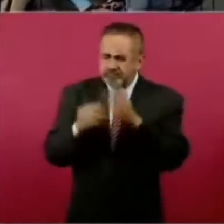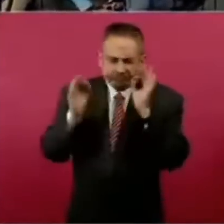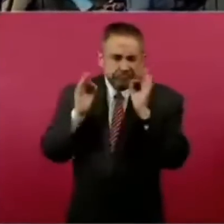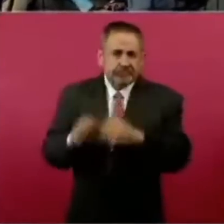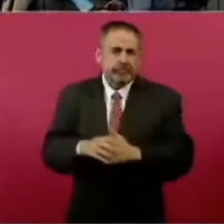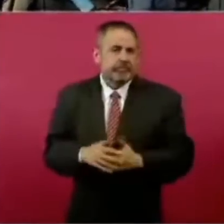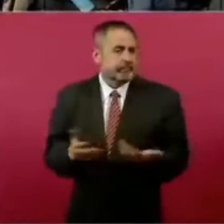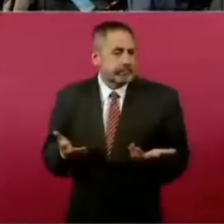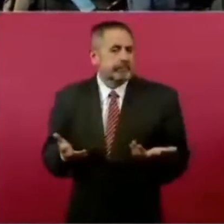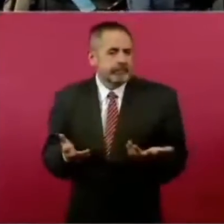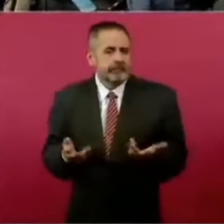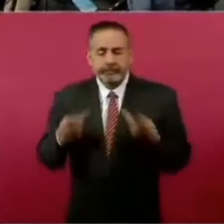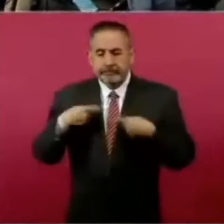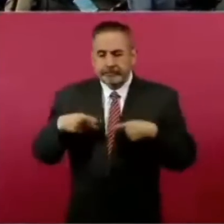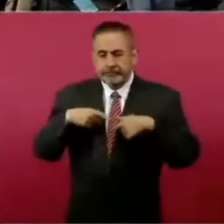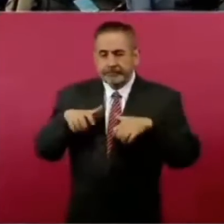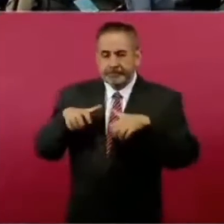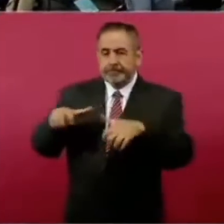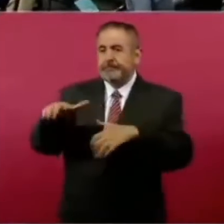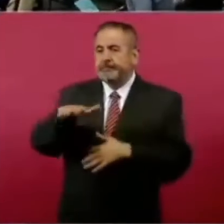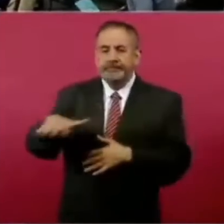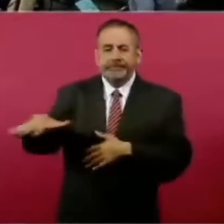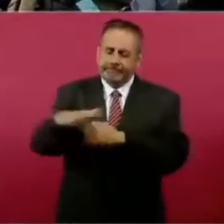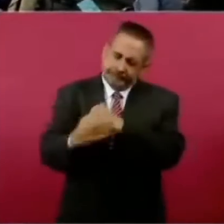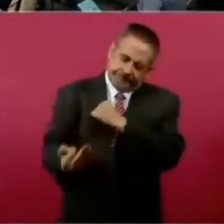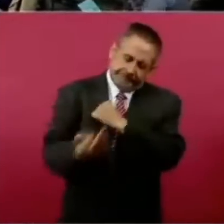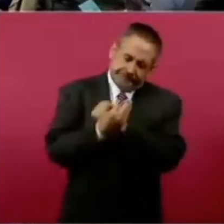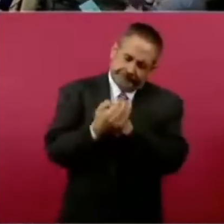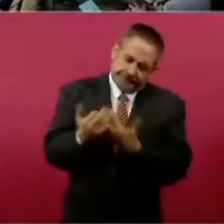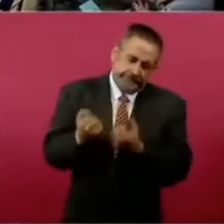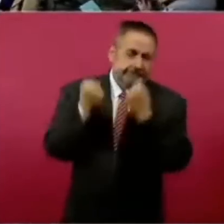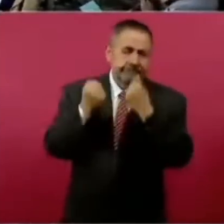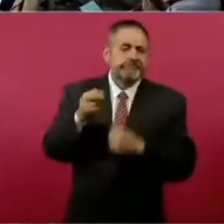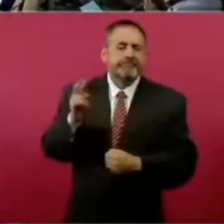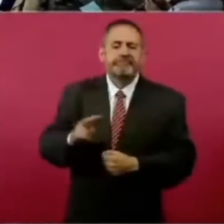Entonces la gente está.